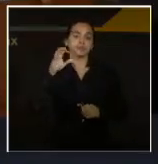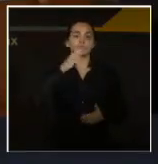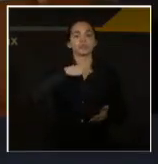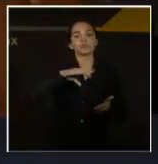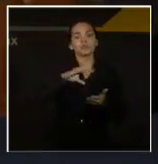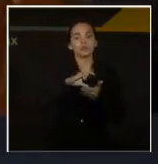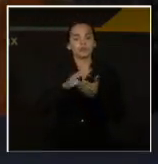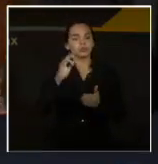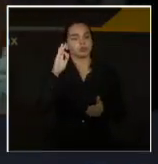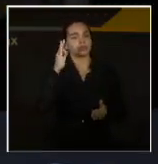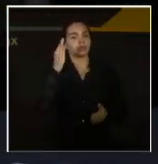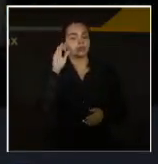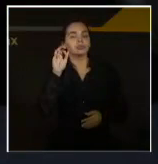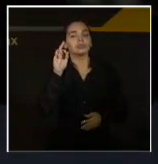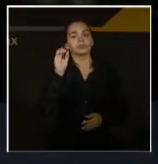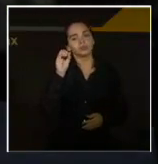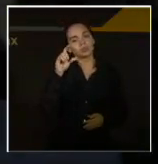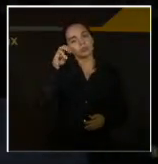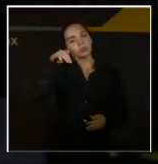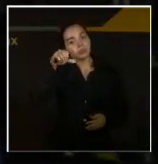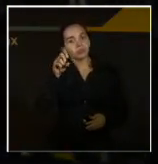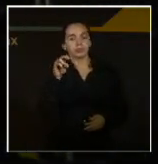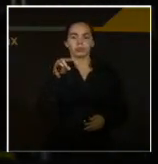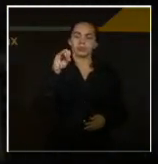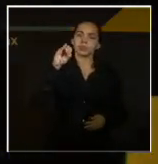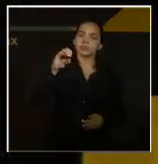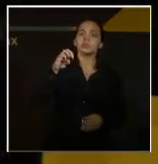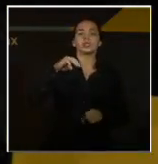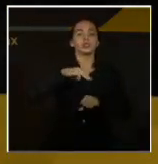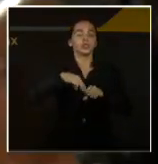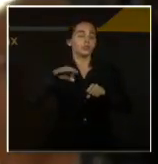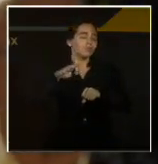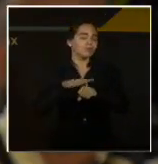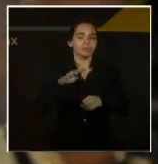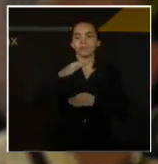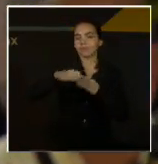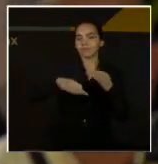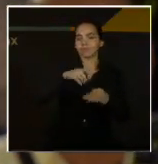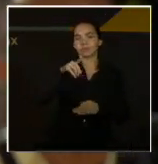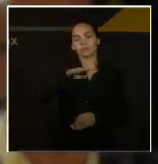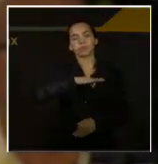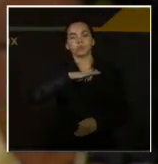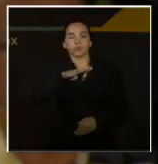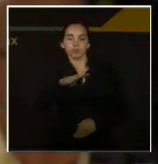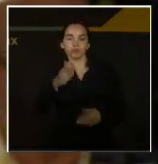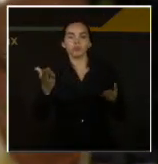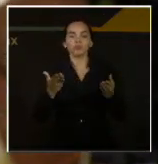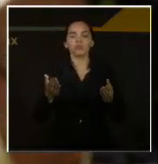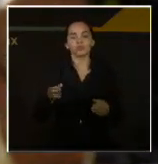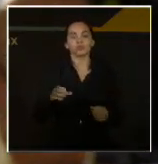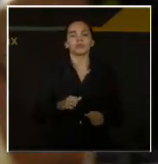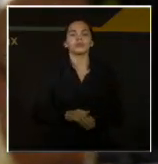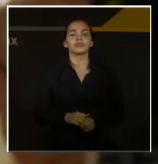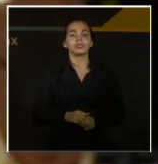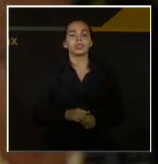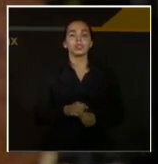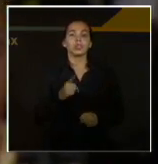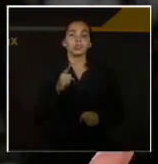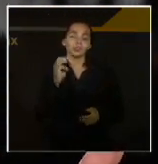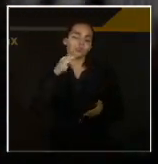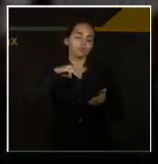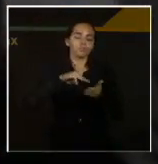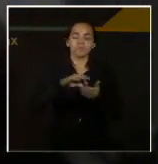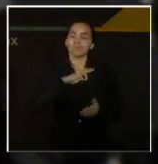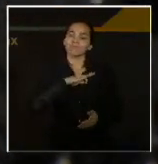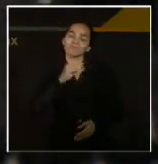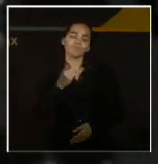San Felipe, Río Lagartos, Maní, Motul tienen todo el potencial para convertirse en pueblos mágicos. Pero un municipio no puede